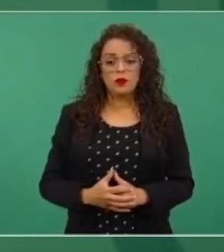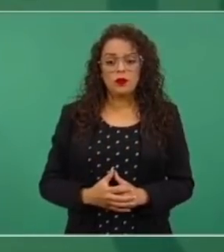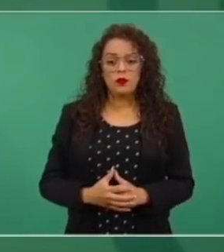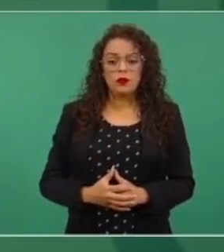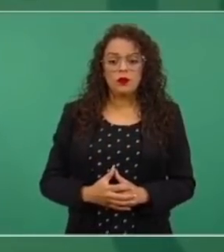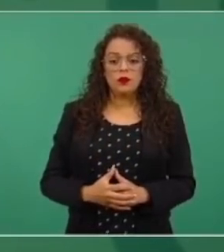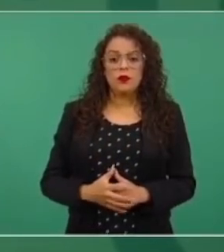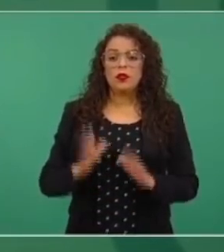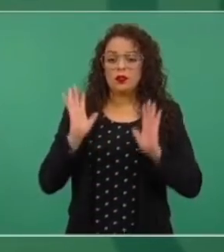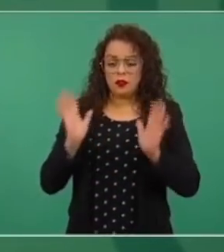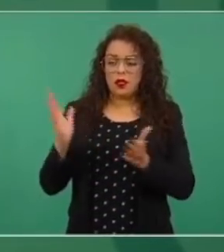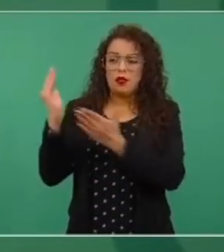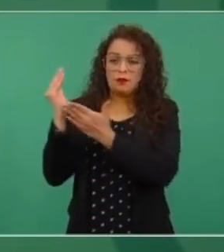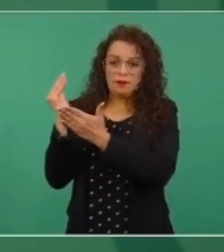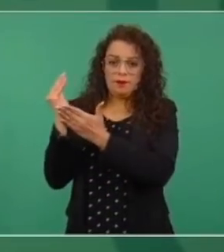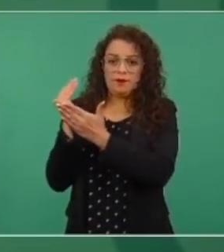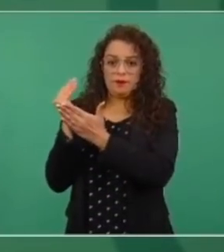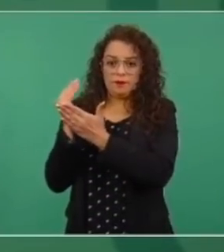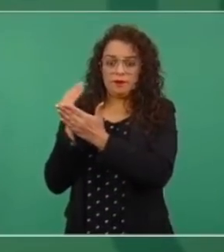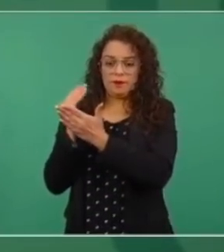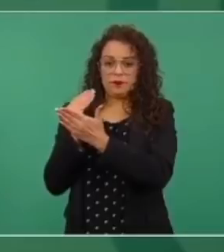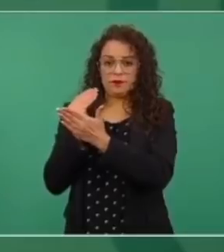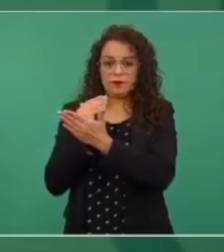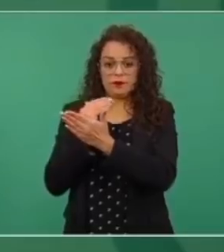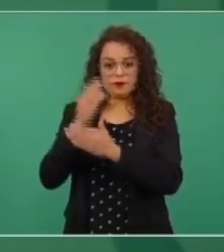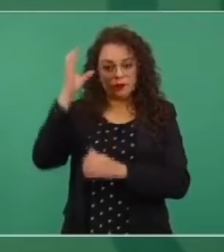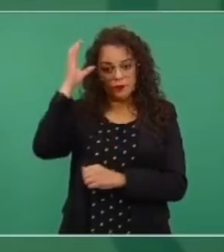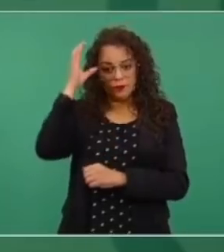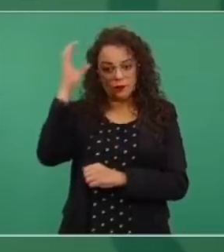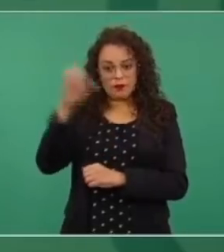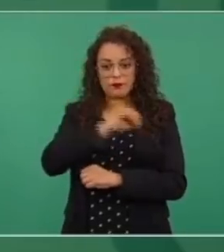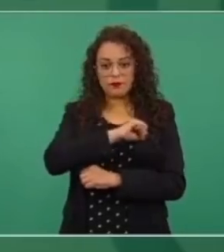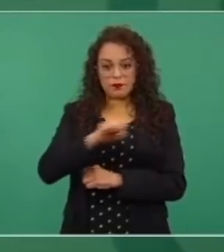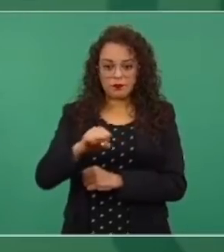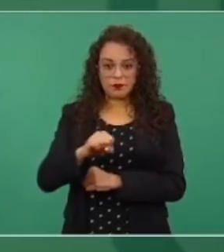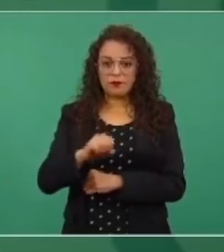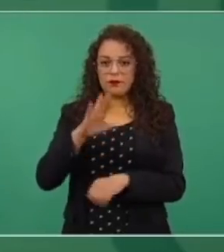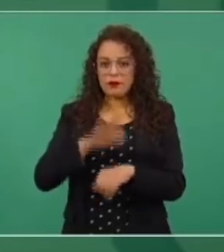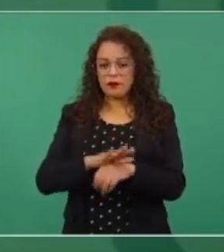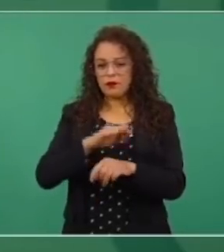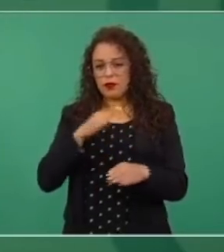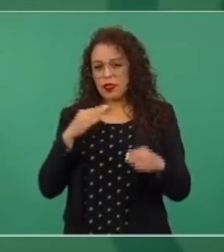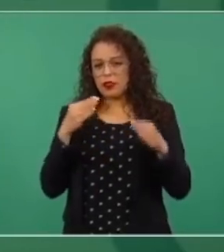Se redujo la incidencia delictiva en el caso particular de homicidios.